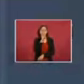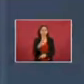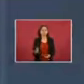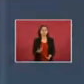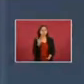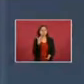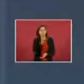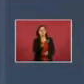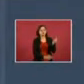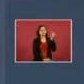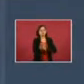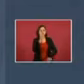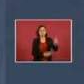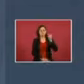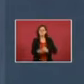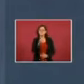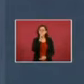endeudar al país.